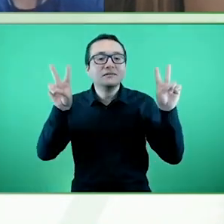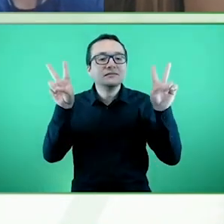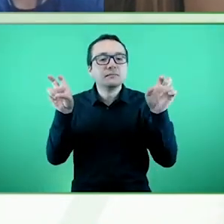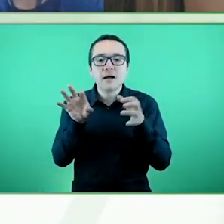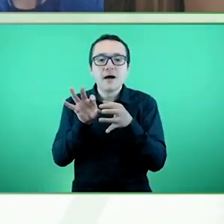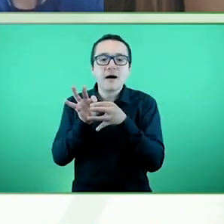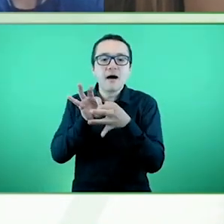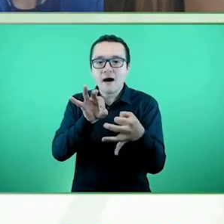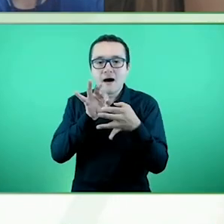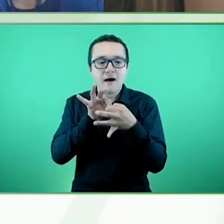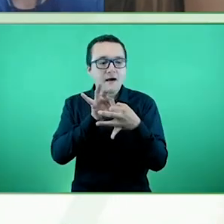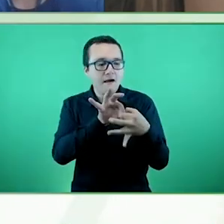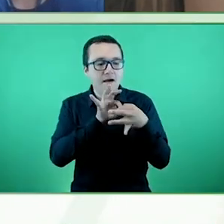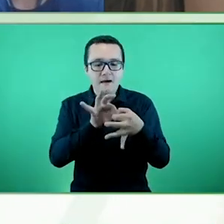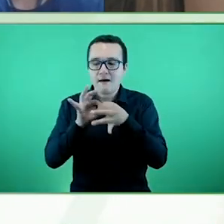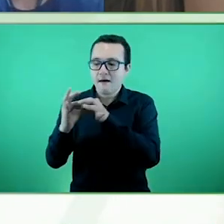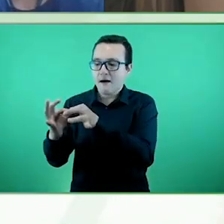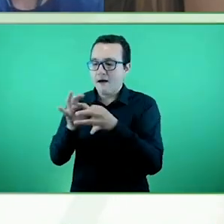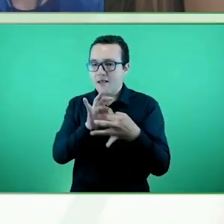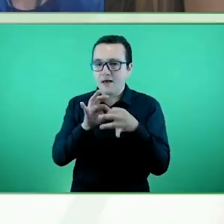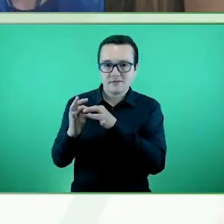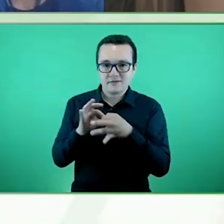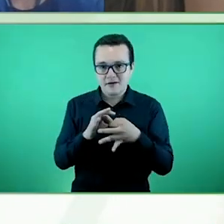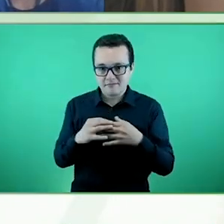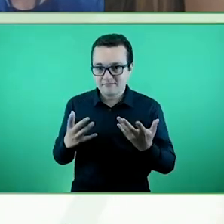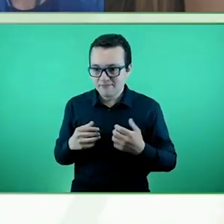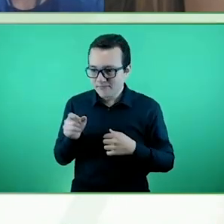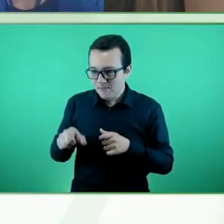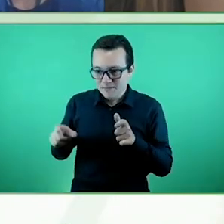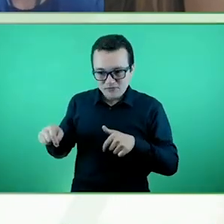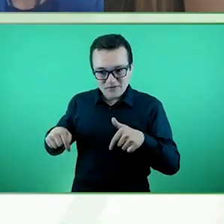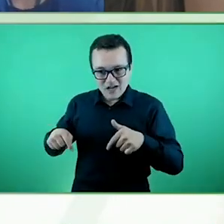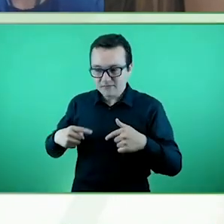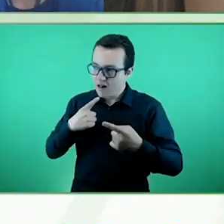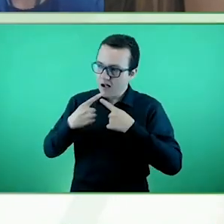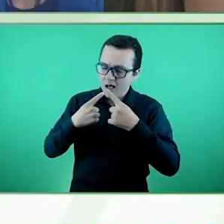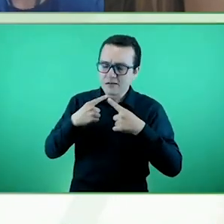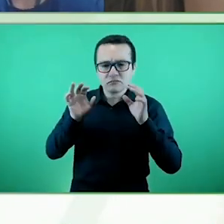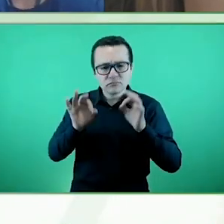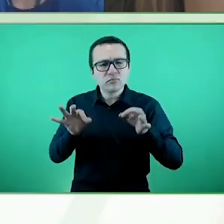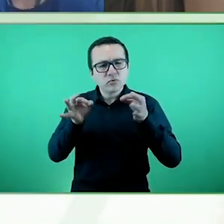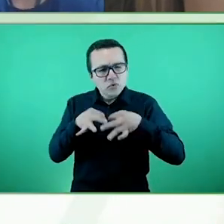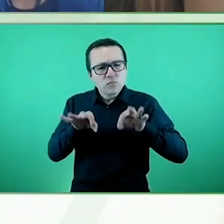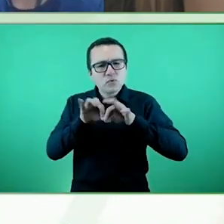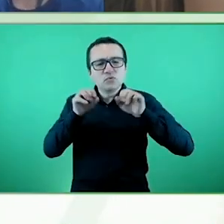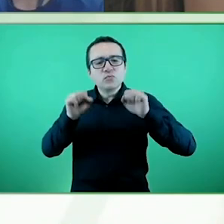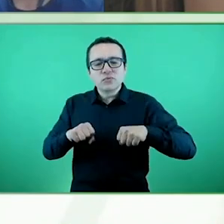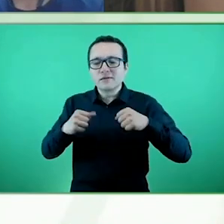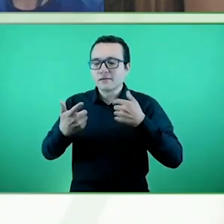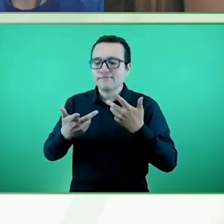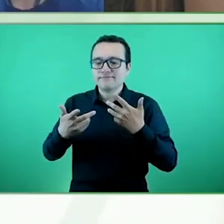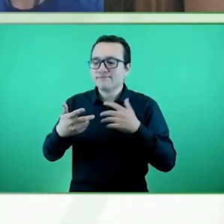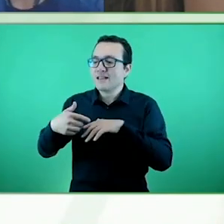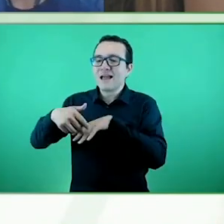las intervenciones que hablaban de la importancia de generar redes entre las personas que nos